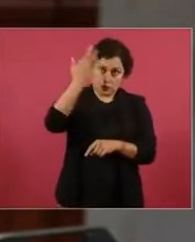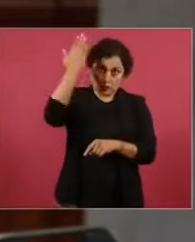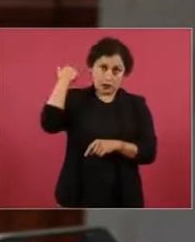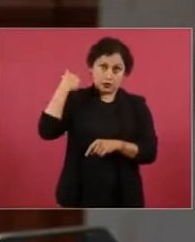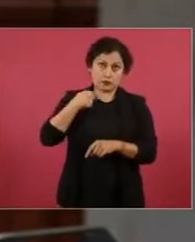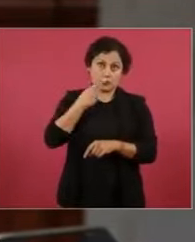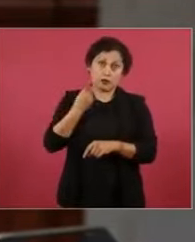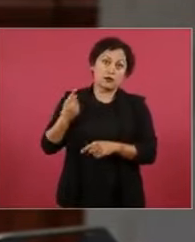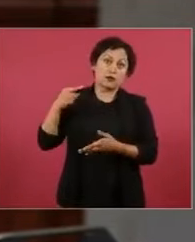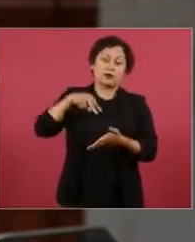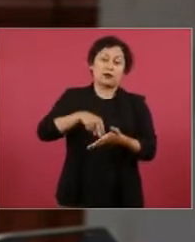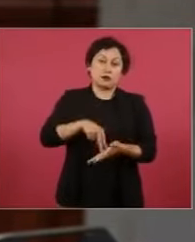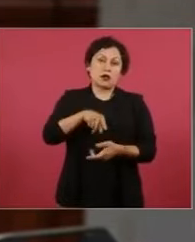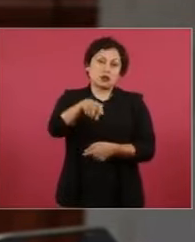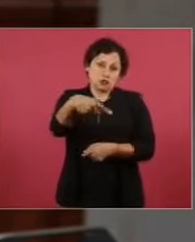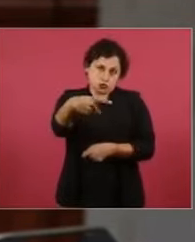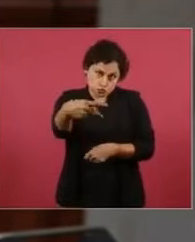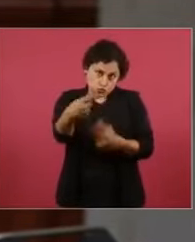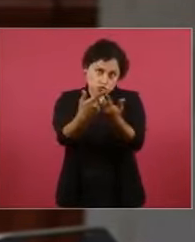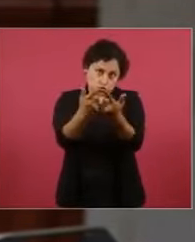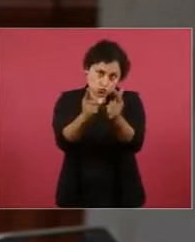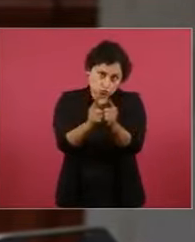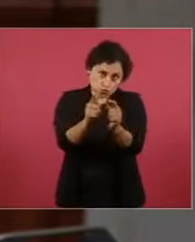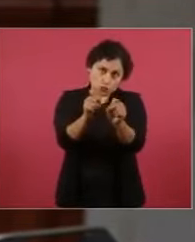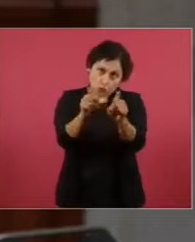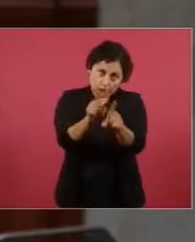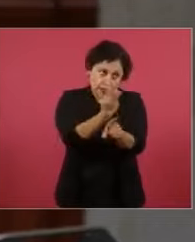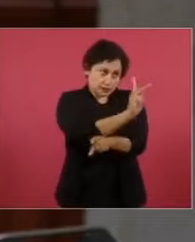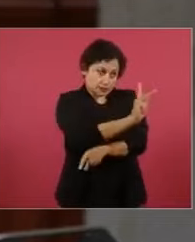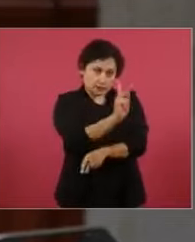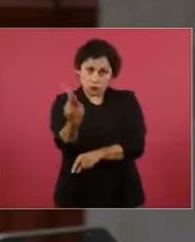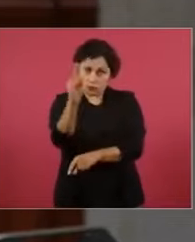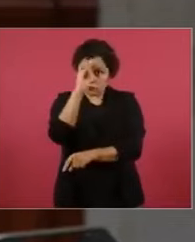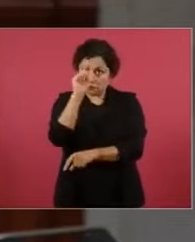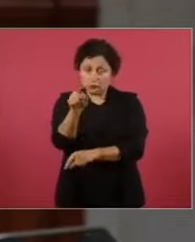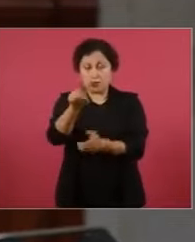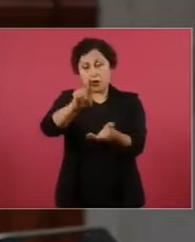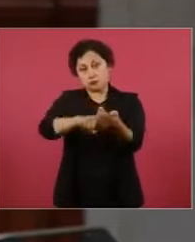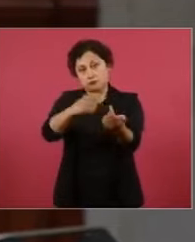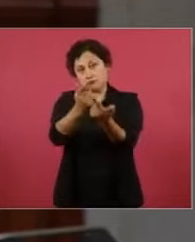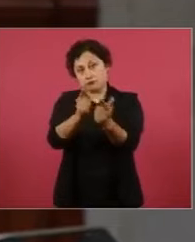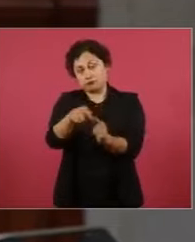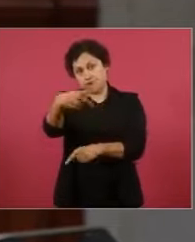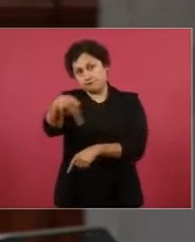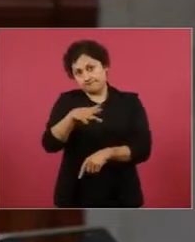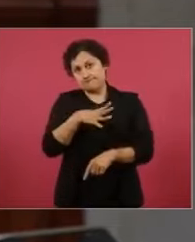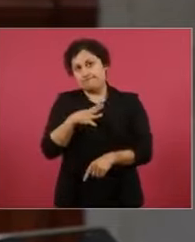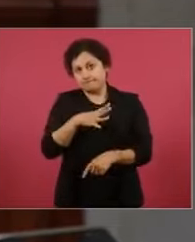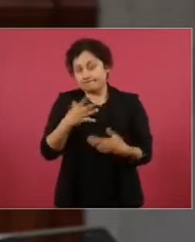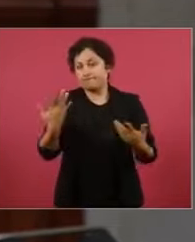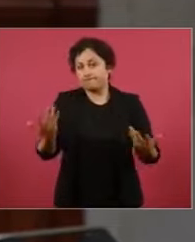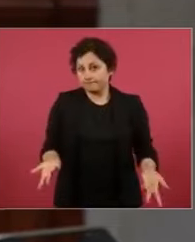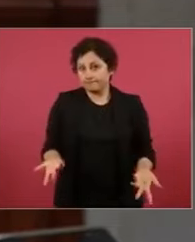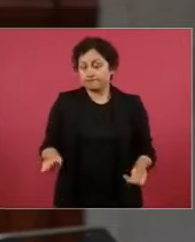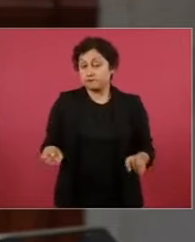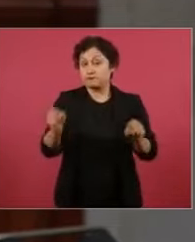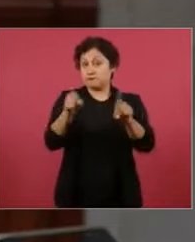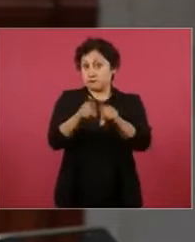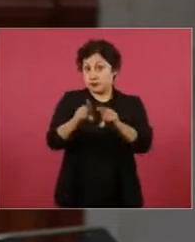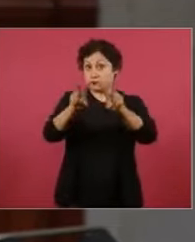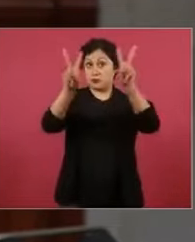también del bando de usted había personas con pensamiento fanático. Y esto es parte del mismo tema de la libertad de